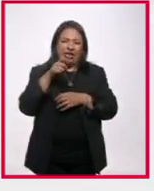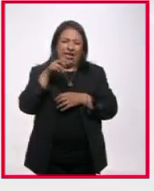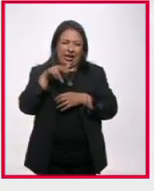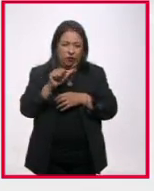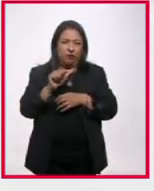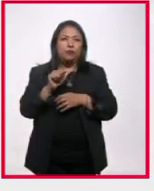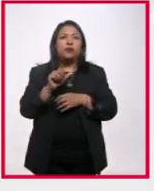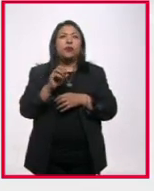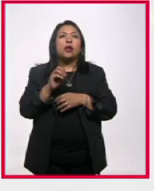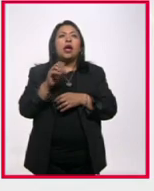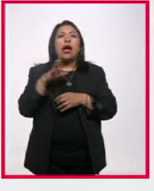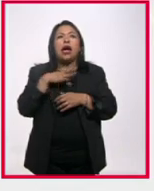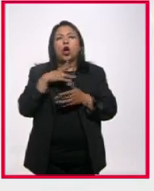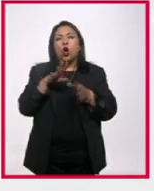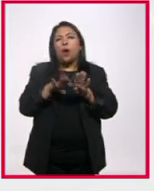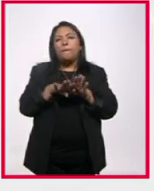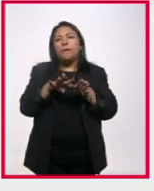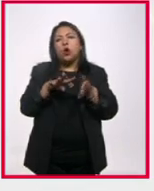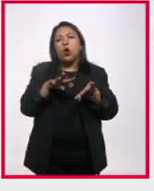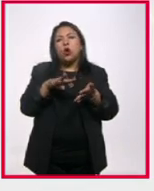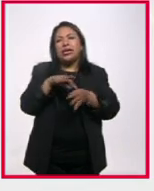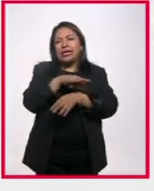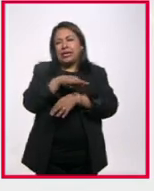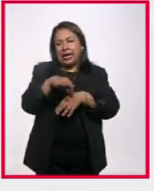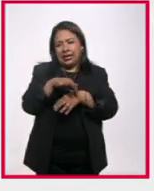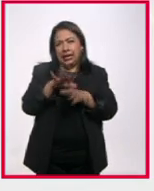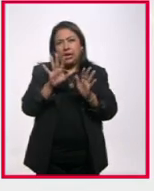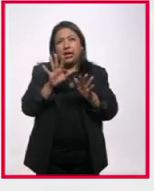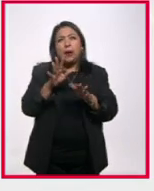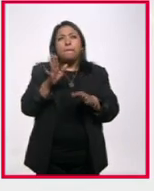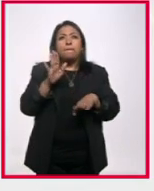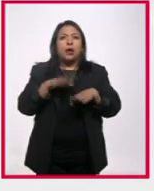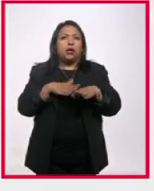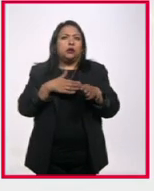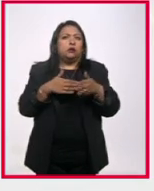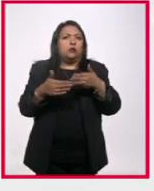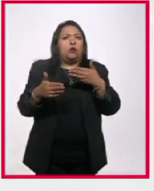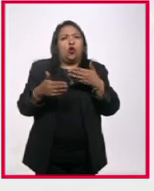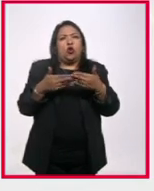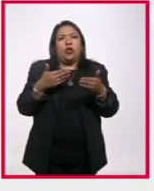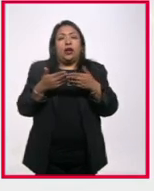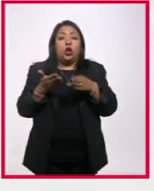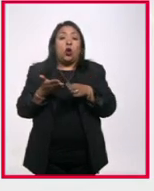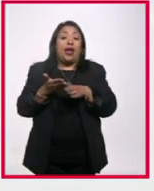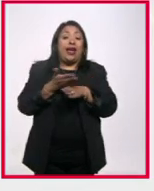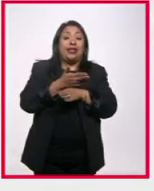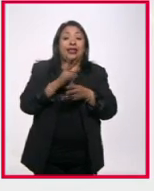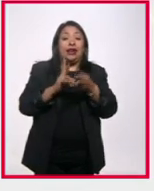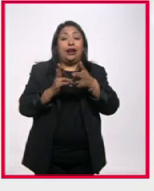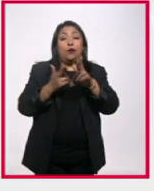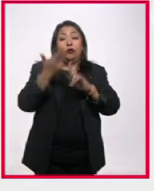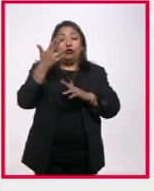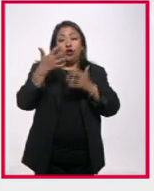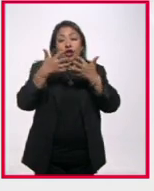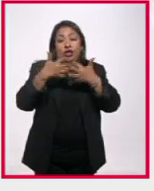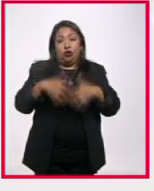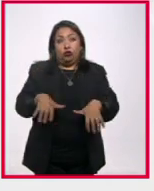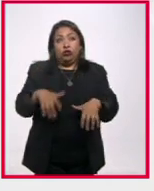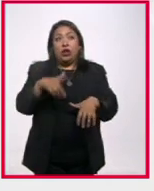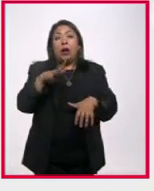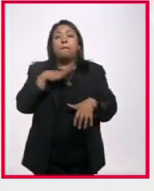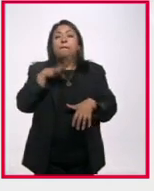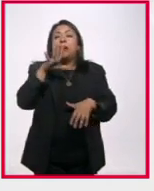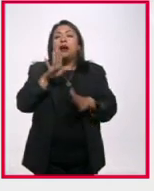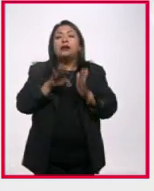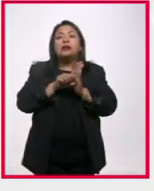vista de ingeniería, pues fue el instrumento más sofisticado, digamos, hasta antes de la Revolución Industrial. Era un